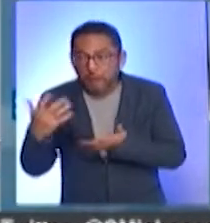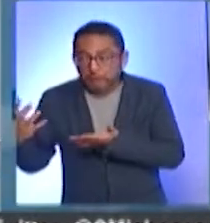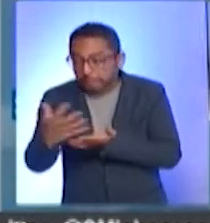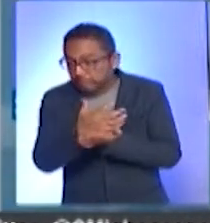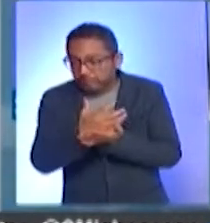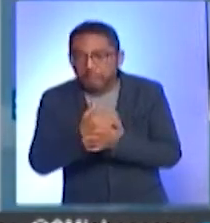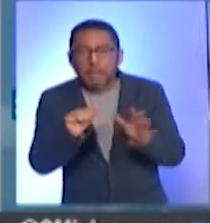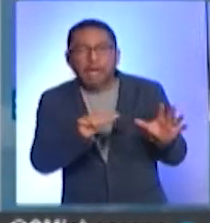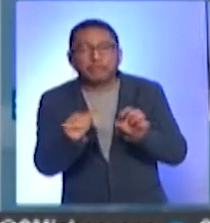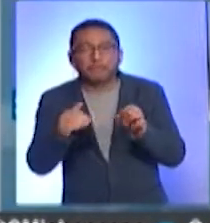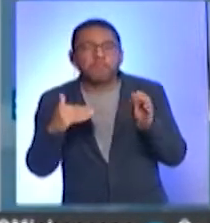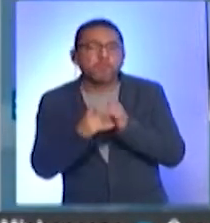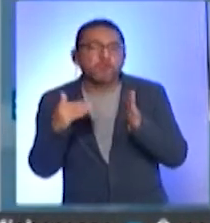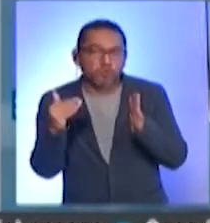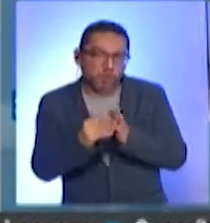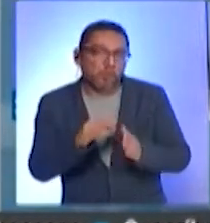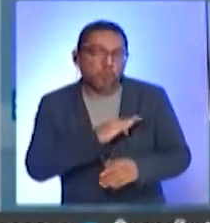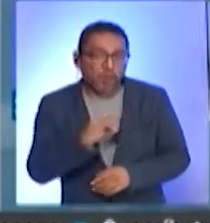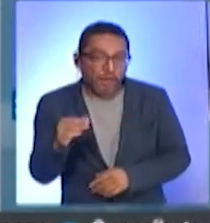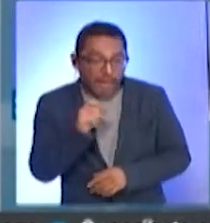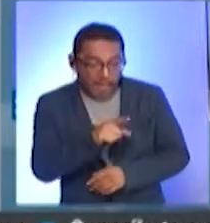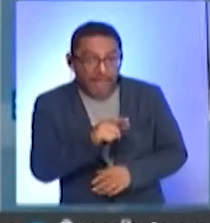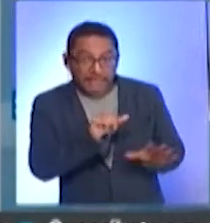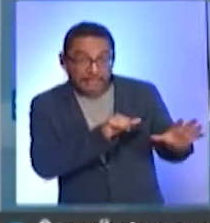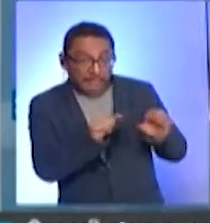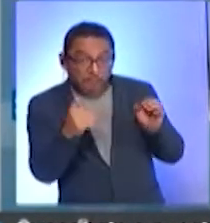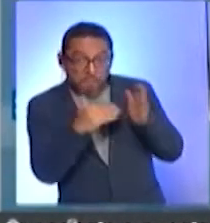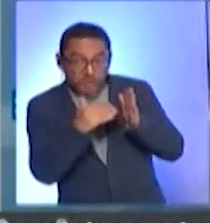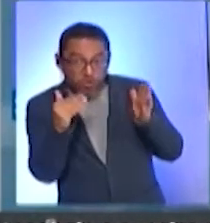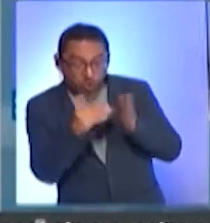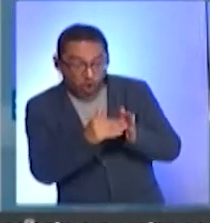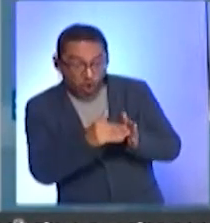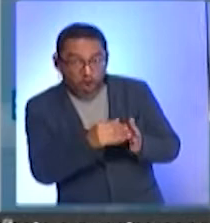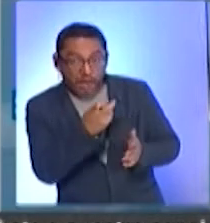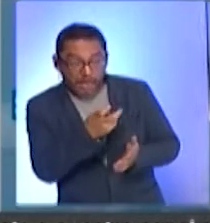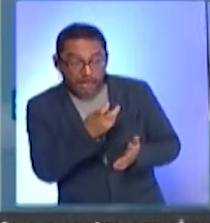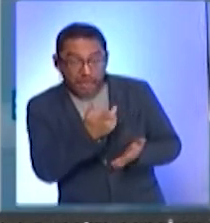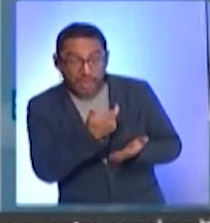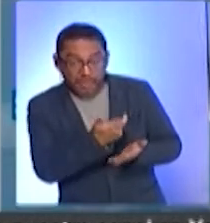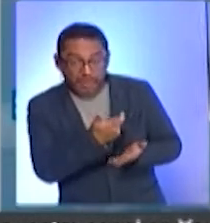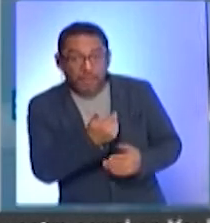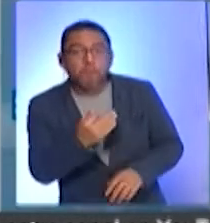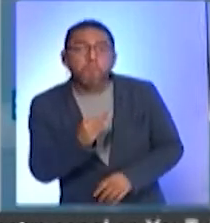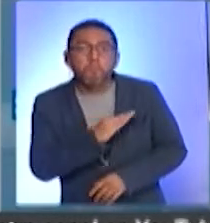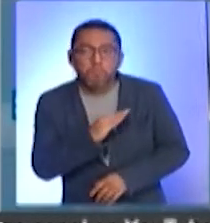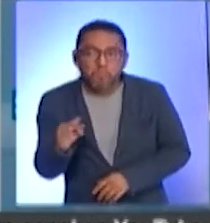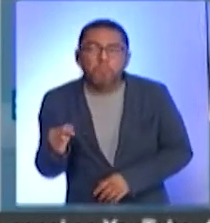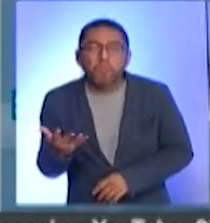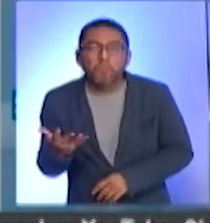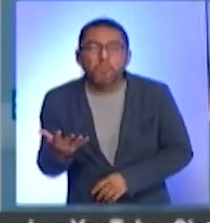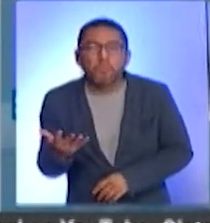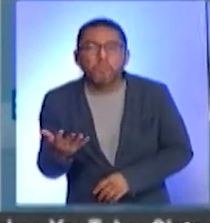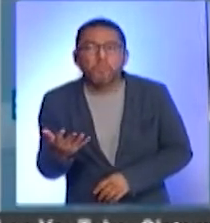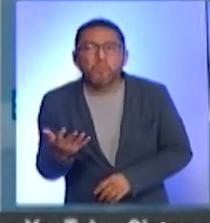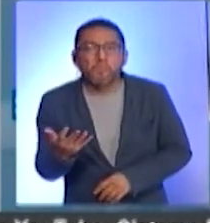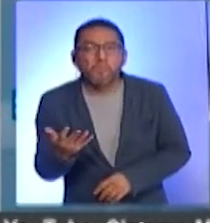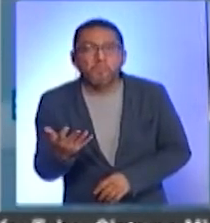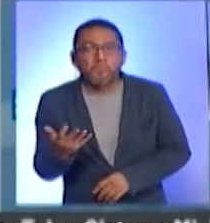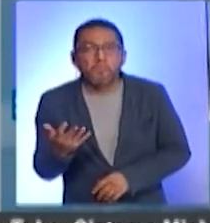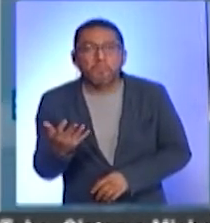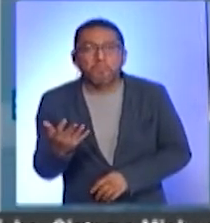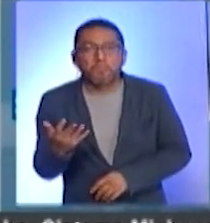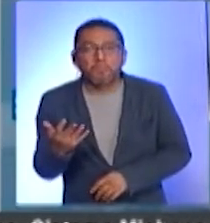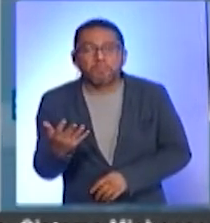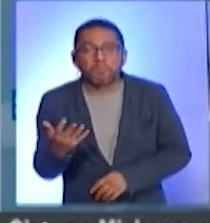y con esos 600 millones de pesos eventualmente pues podríamos librar por lo menos la